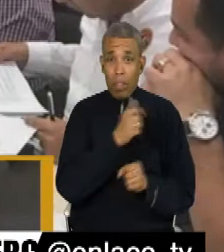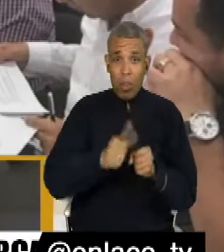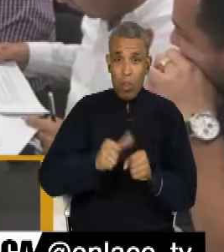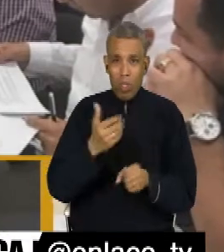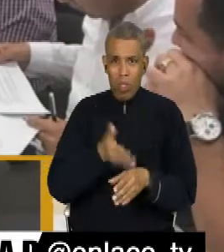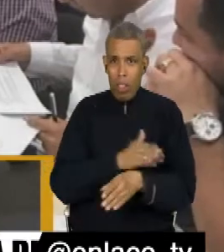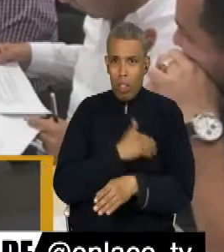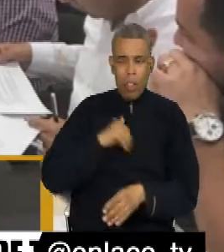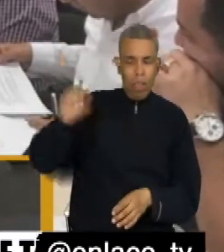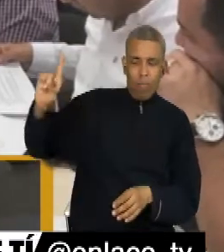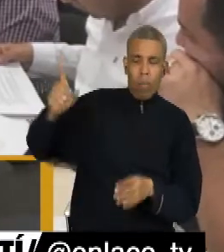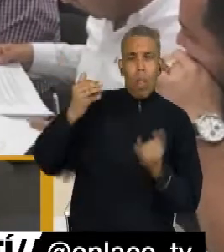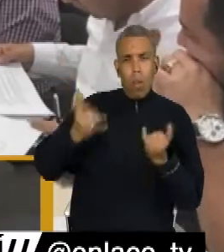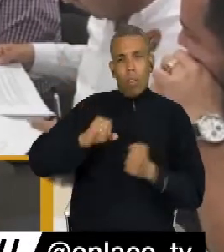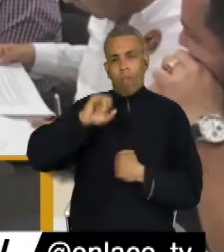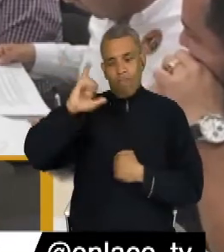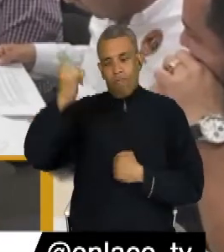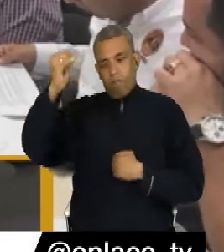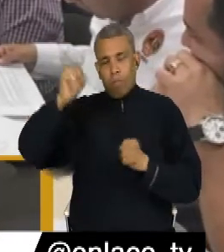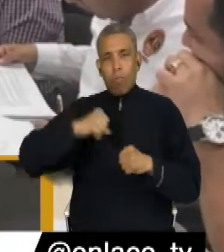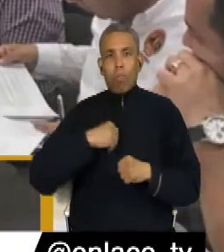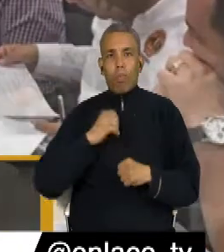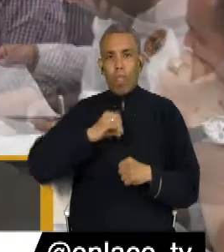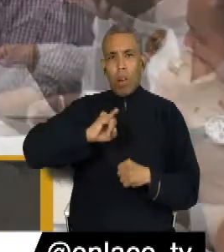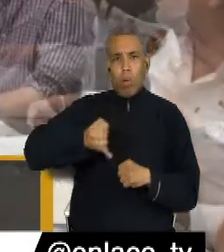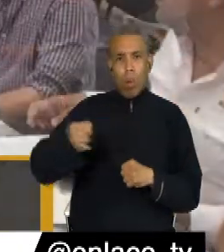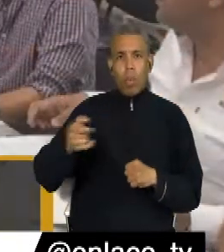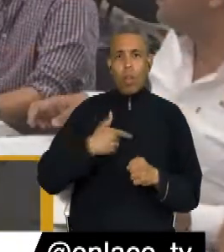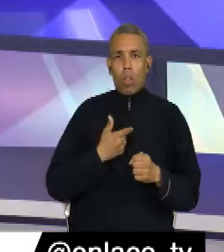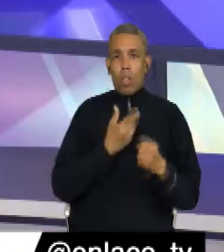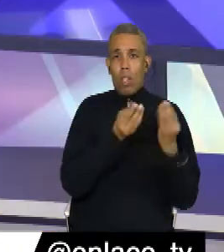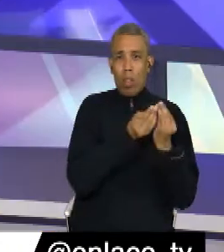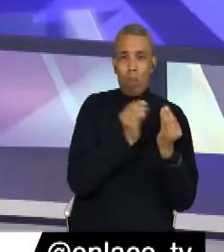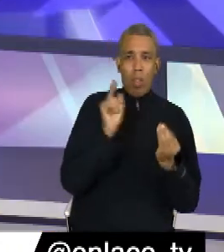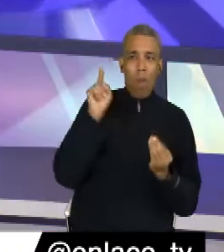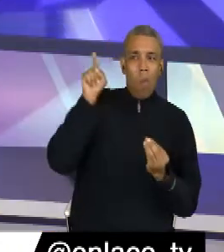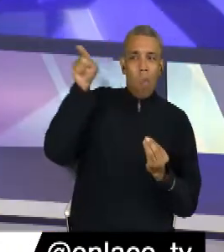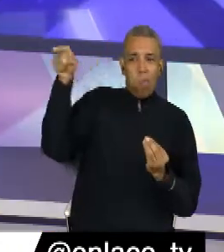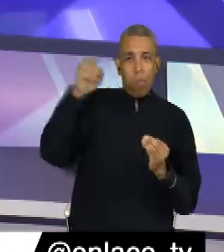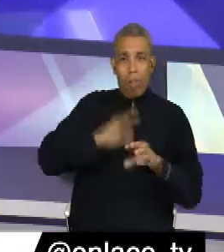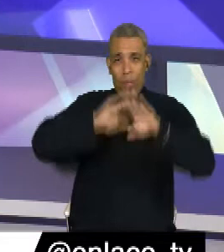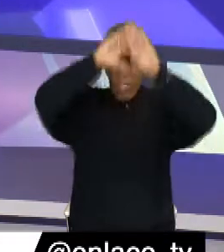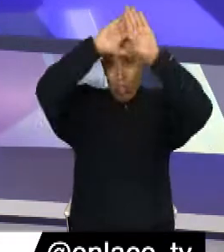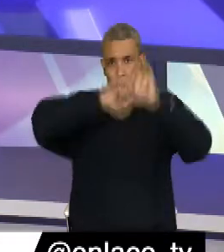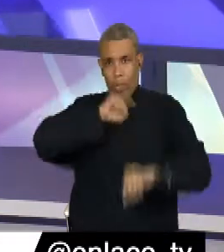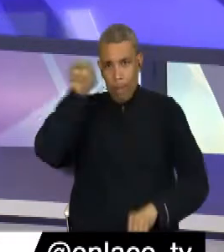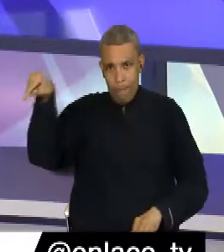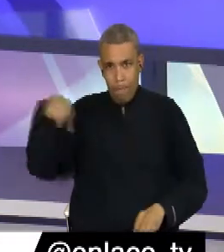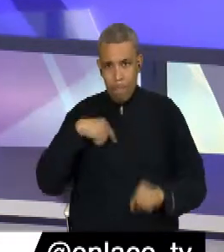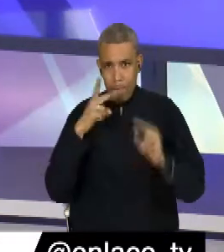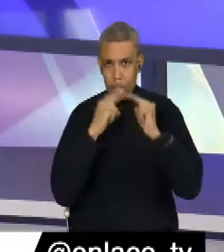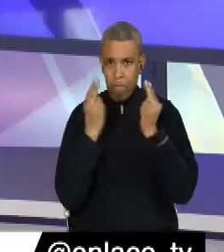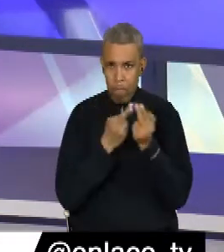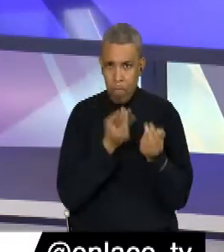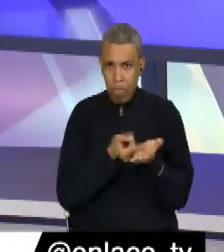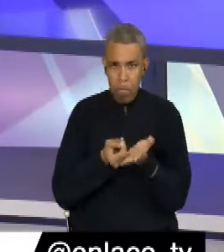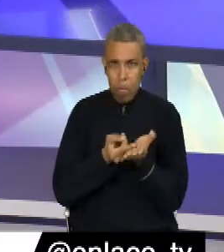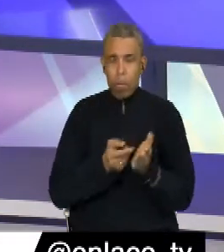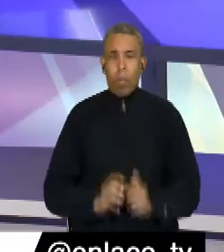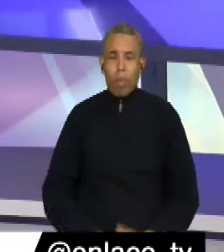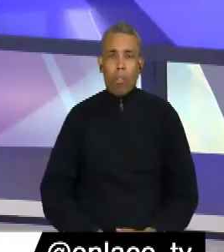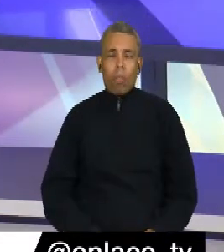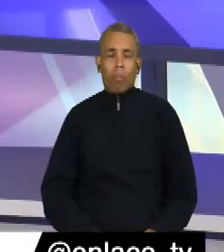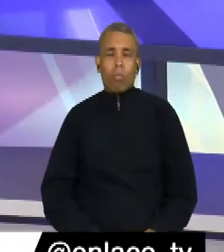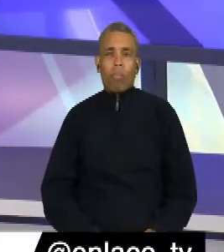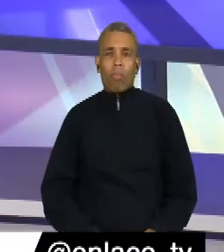jueves 25 de mayo en el corregimiento El Centro. En otras noticias, entra a la parrilla de programación